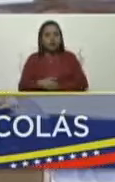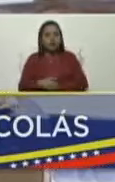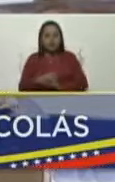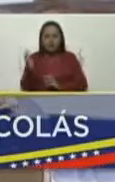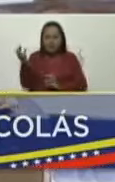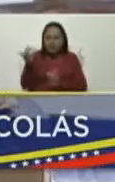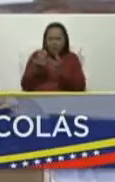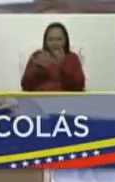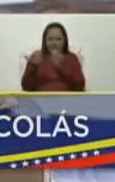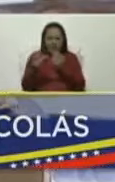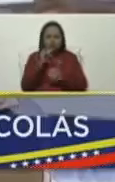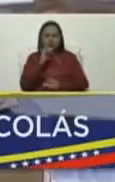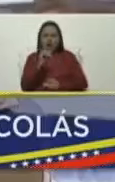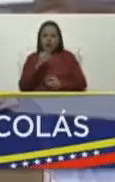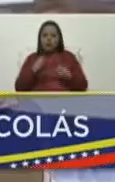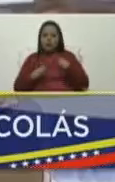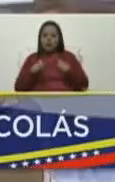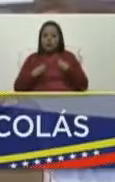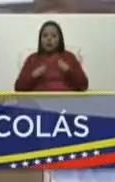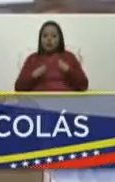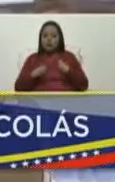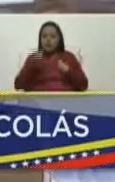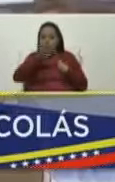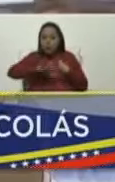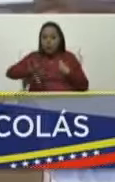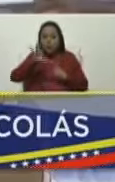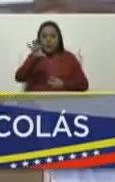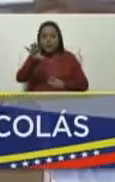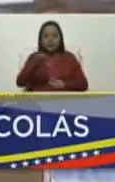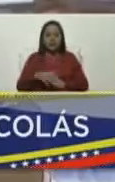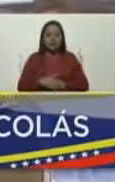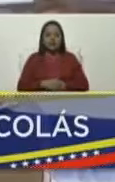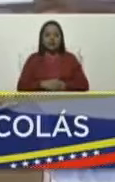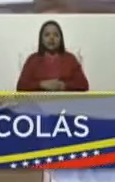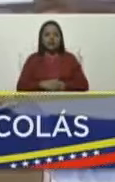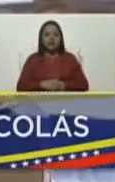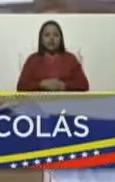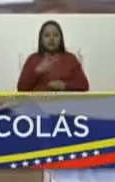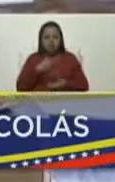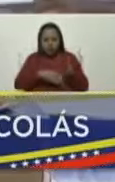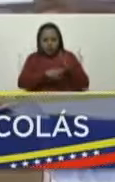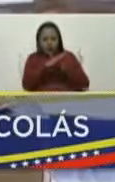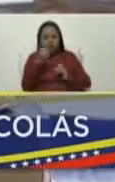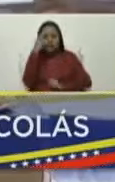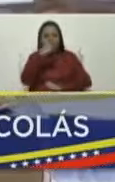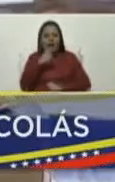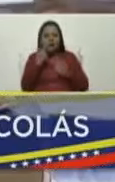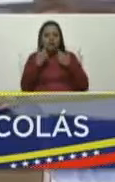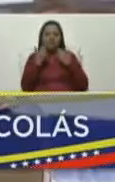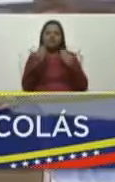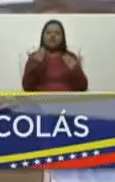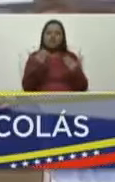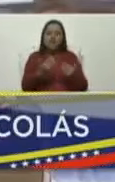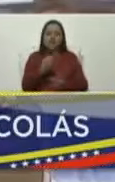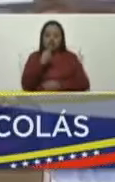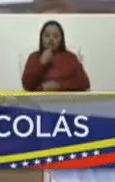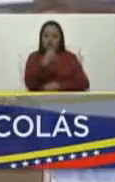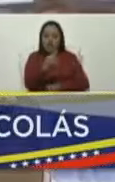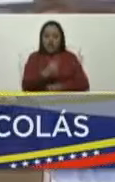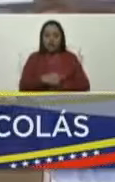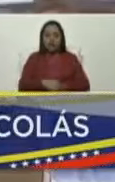elementos preocupantes en todo el país. Y yo salí, di la cara y dije,